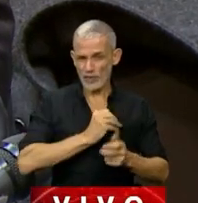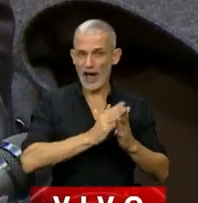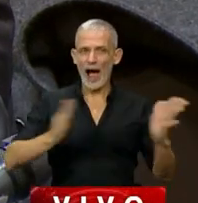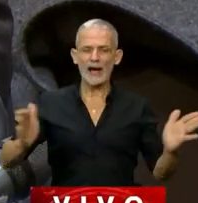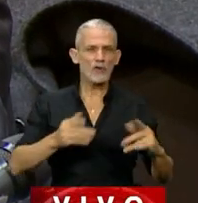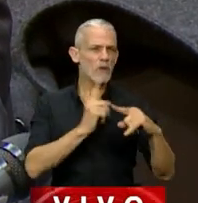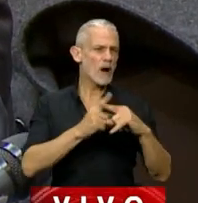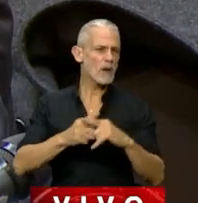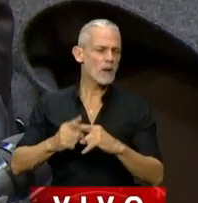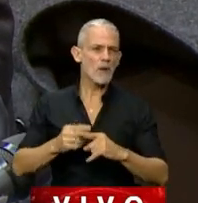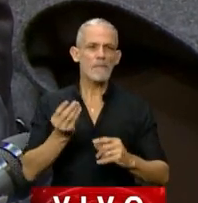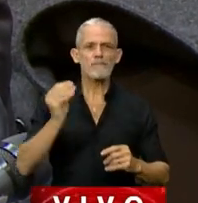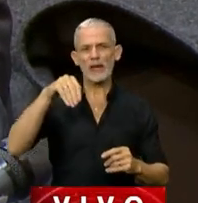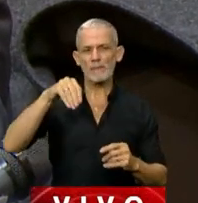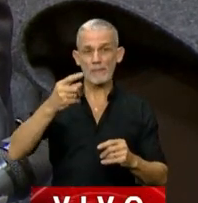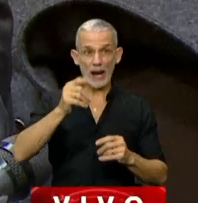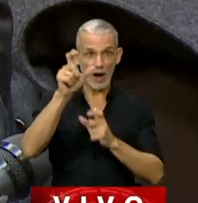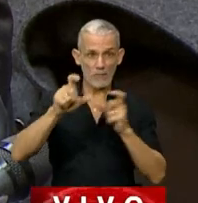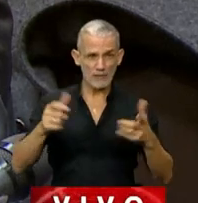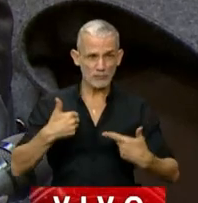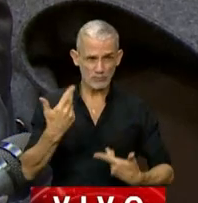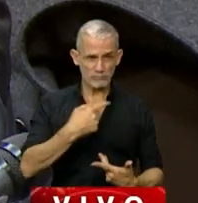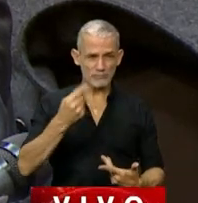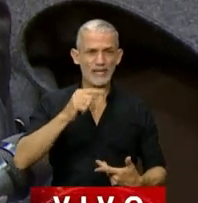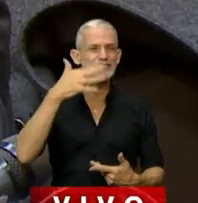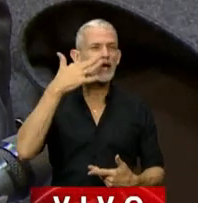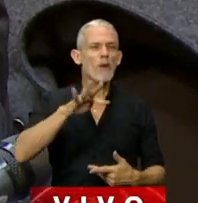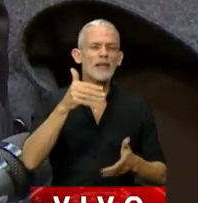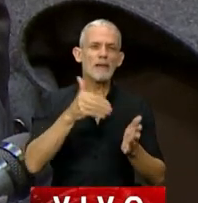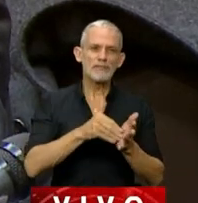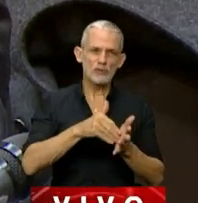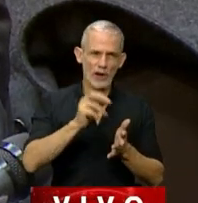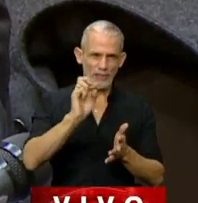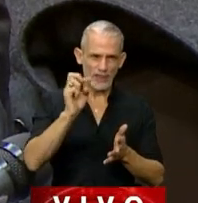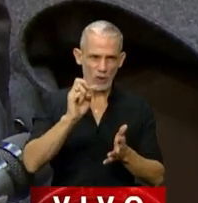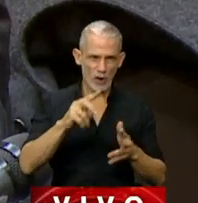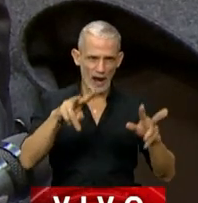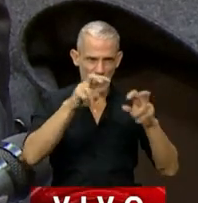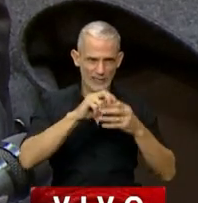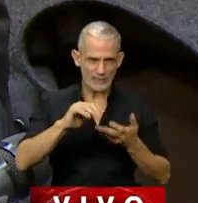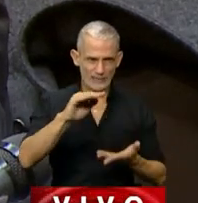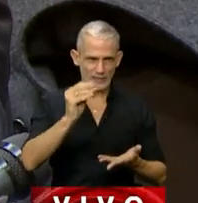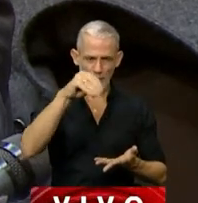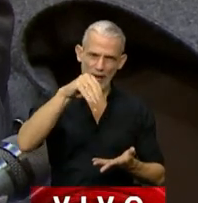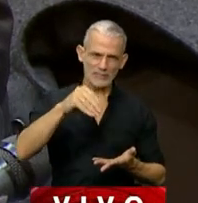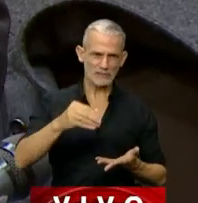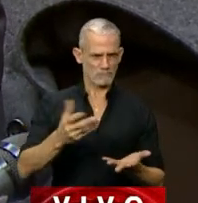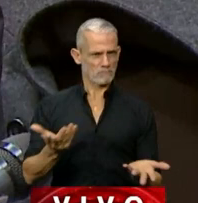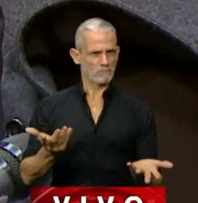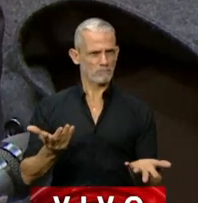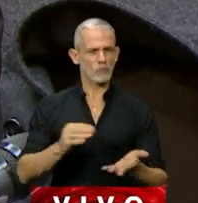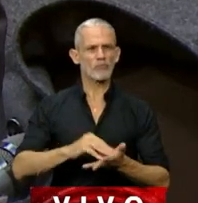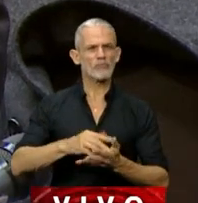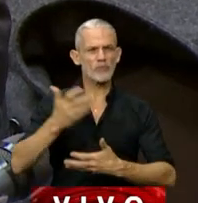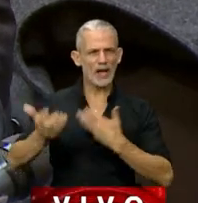años, con un sobrecosto para los consumidores de celulares de $5.000 millones. ¿No podía la